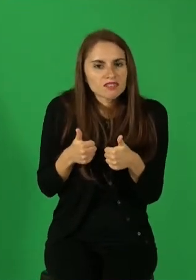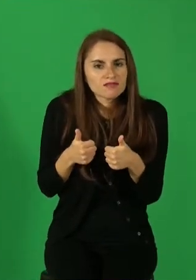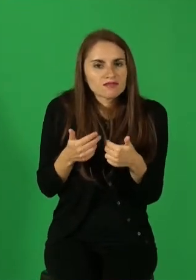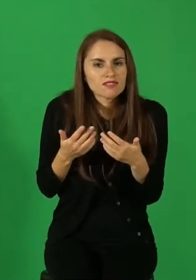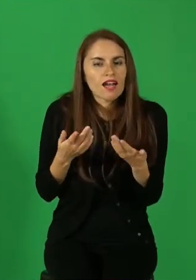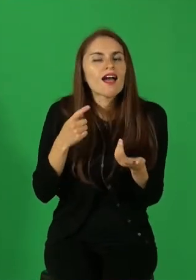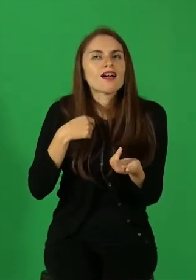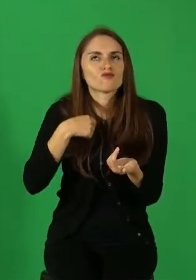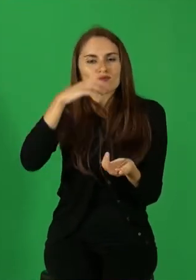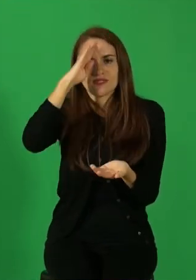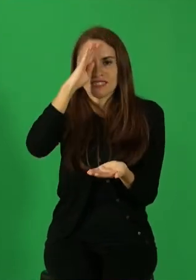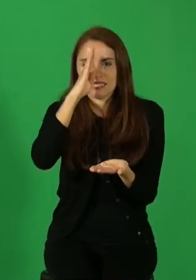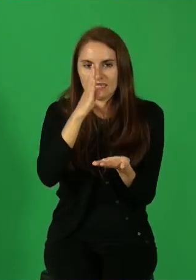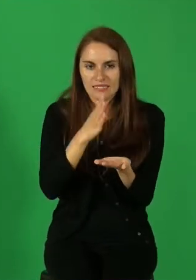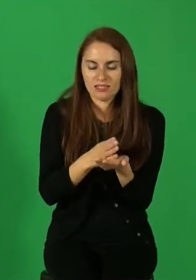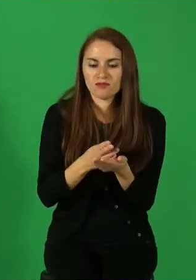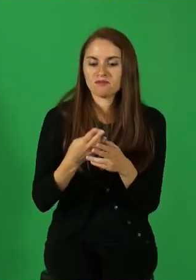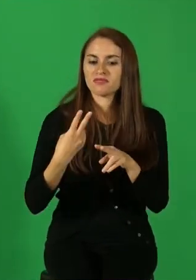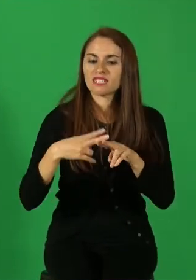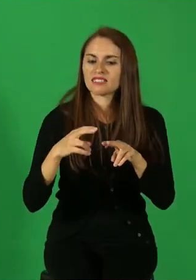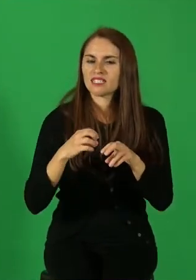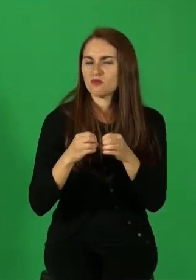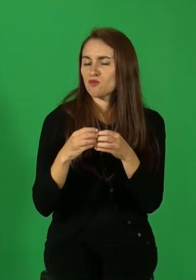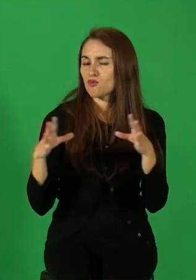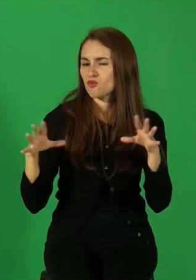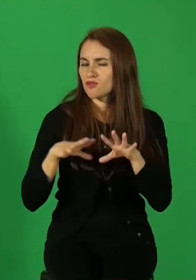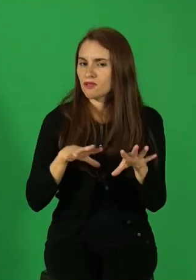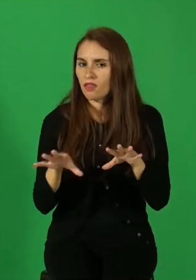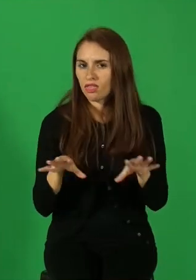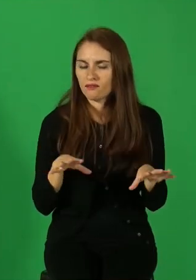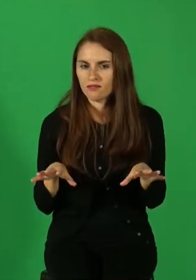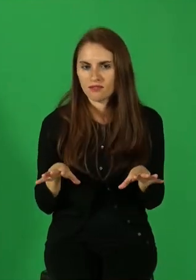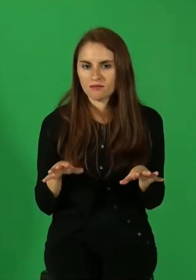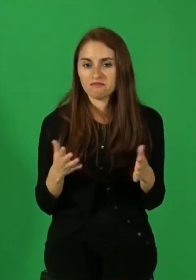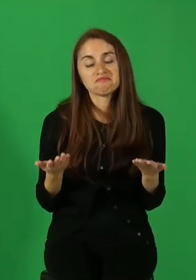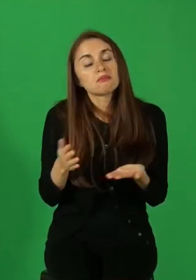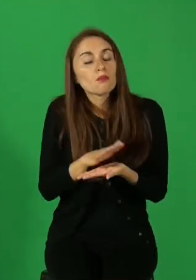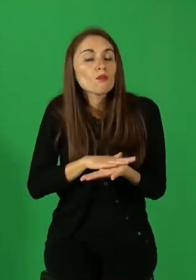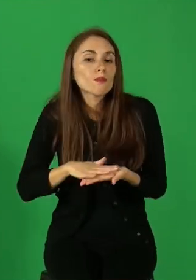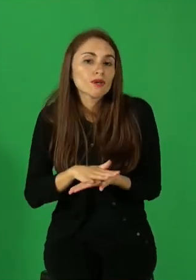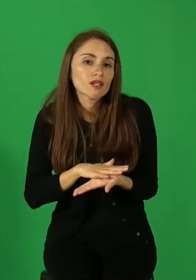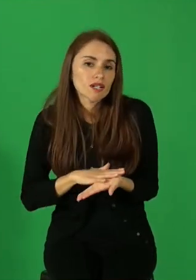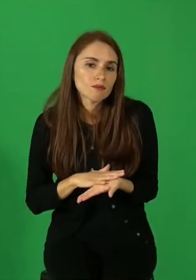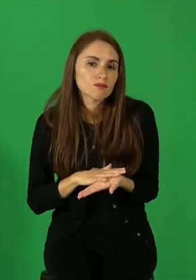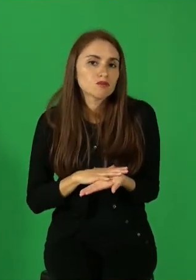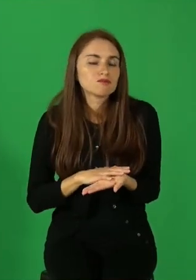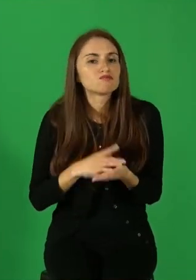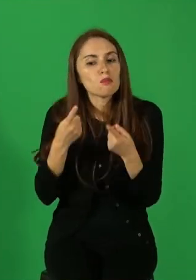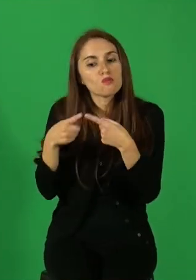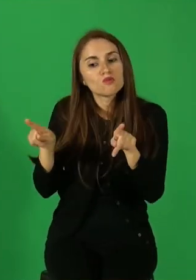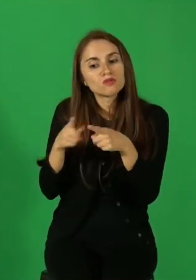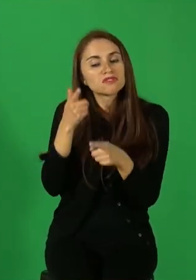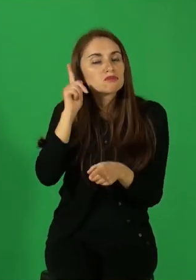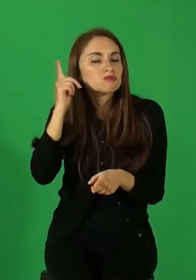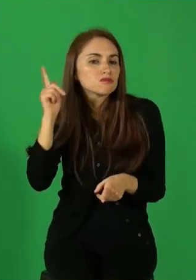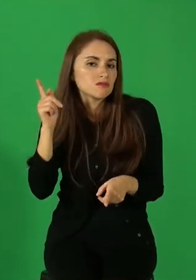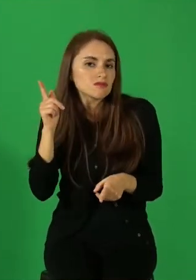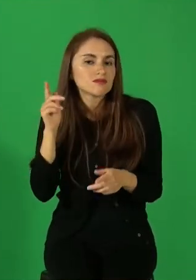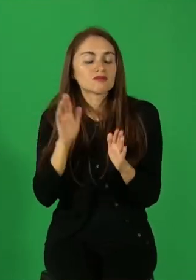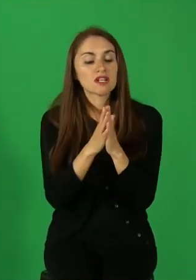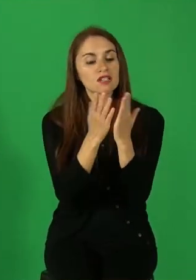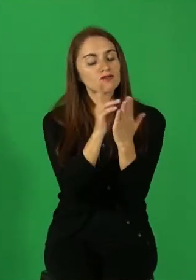he decidido hacer muchas acciones. Por ejemplo, escuchar música,